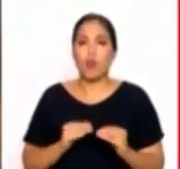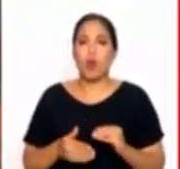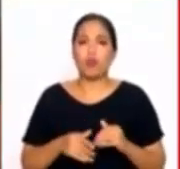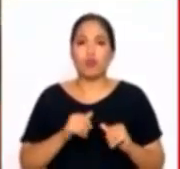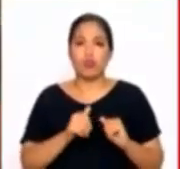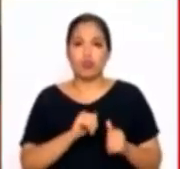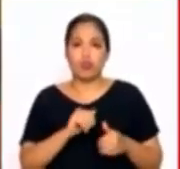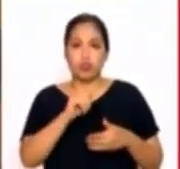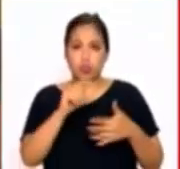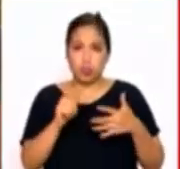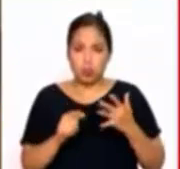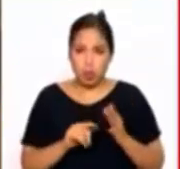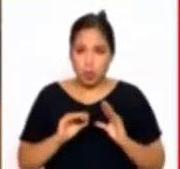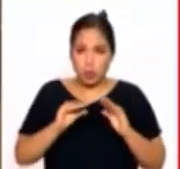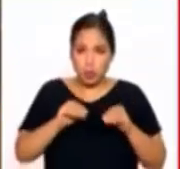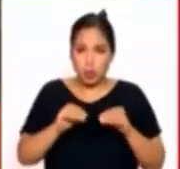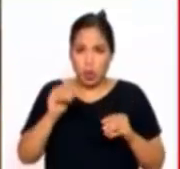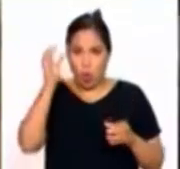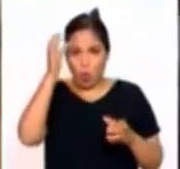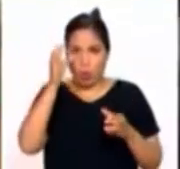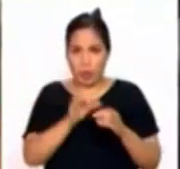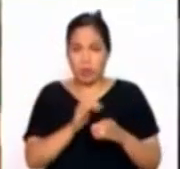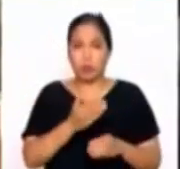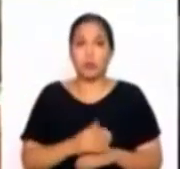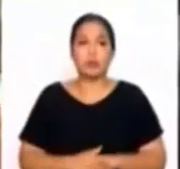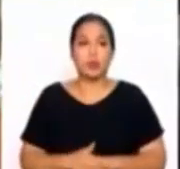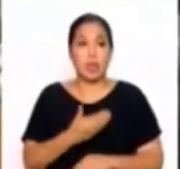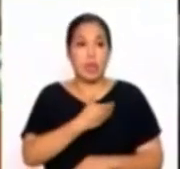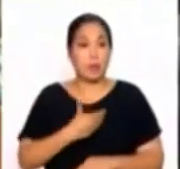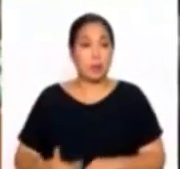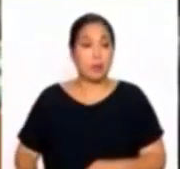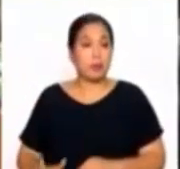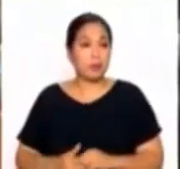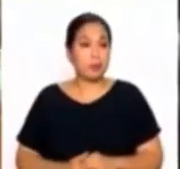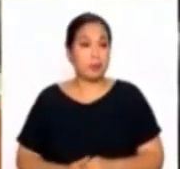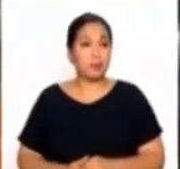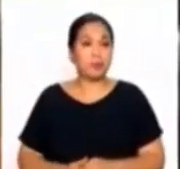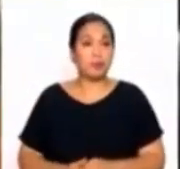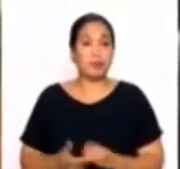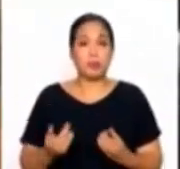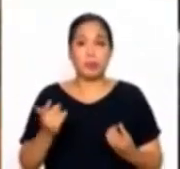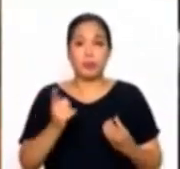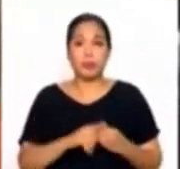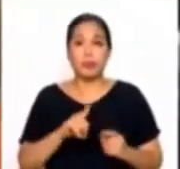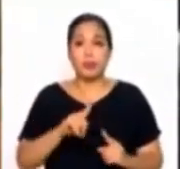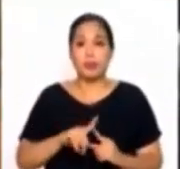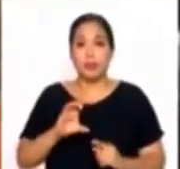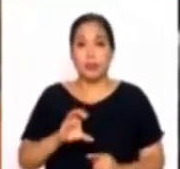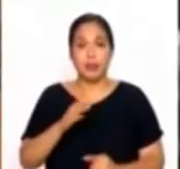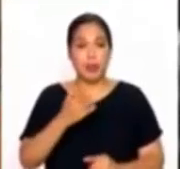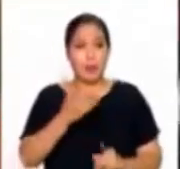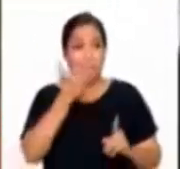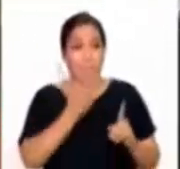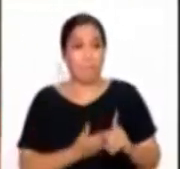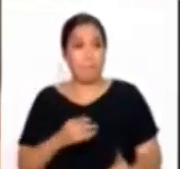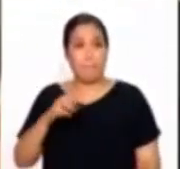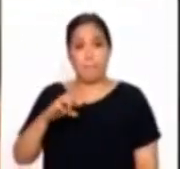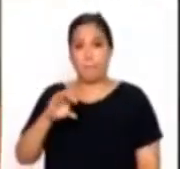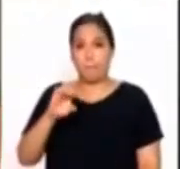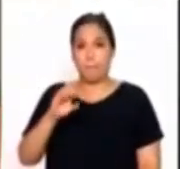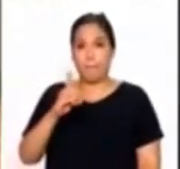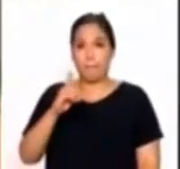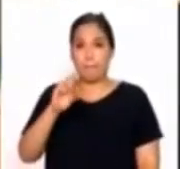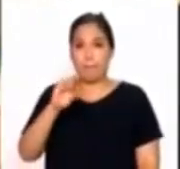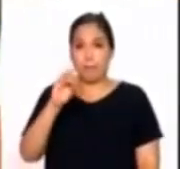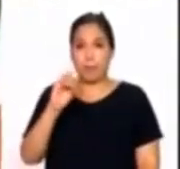y atribuciones del Congreso de la República. Más tarde, el nuevo integrante del Pleno del TC, Pedro Hernández, se